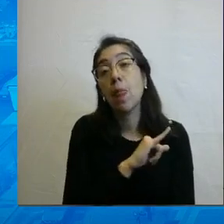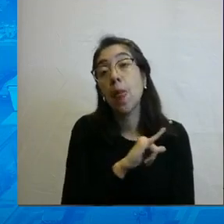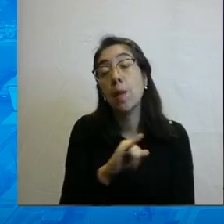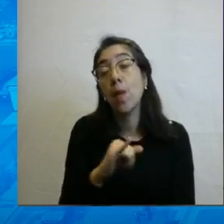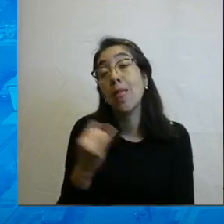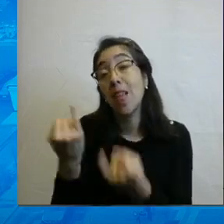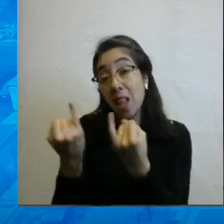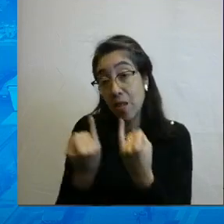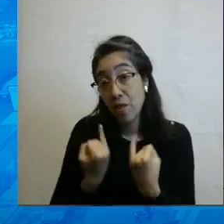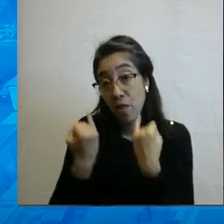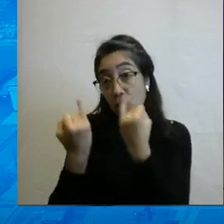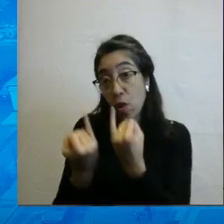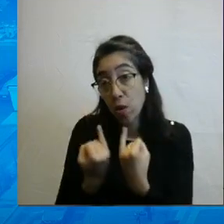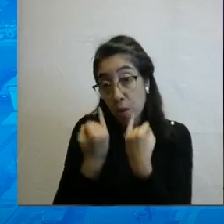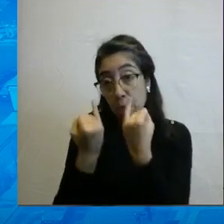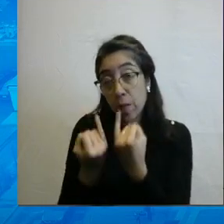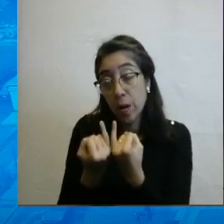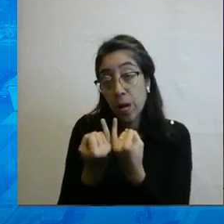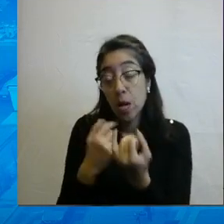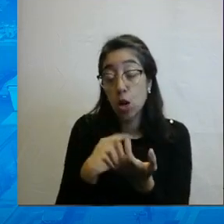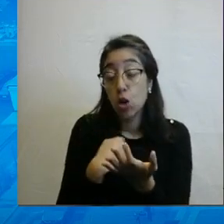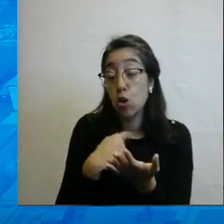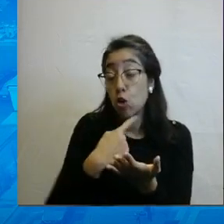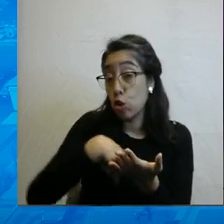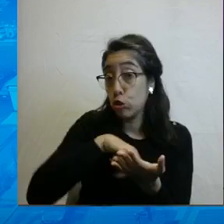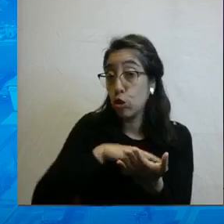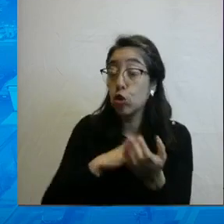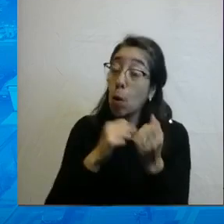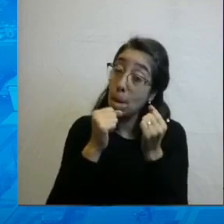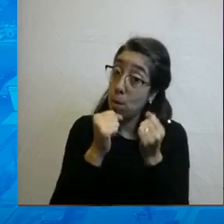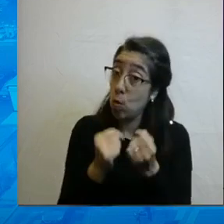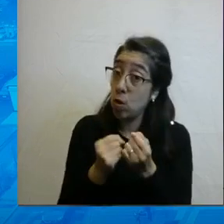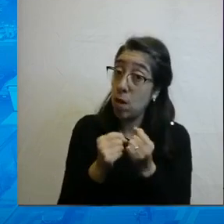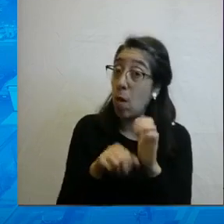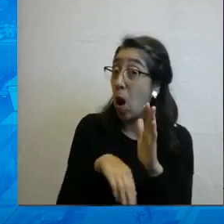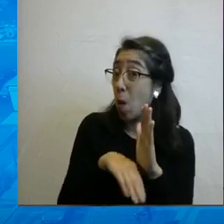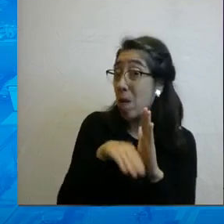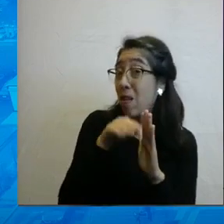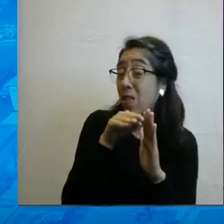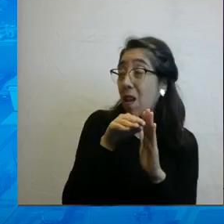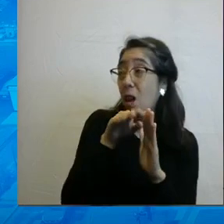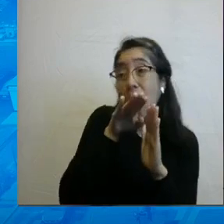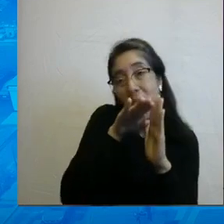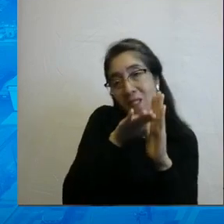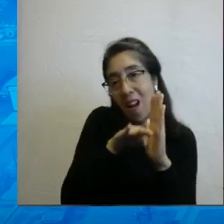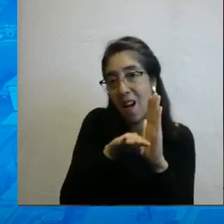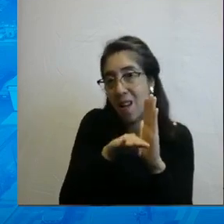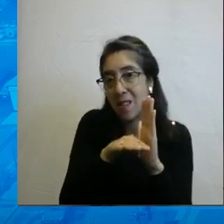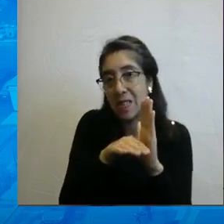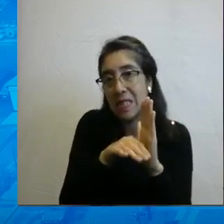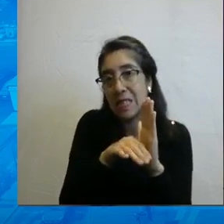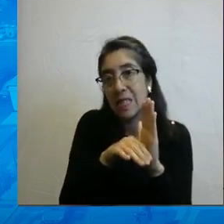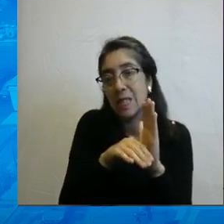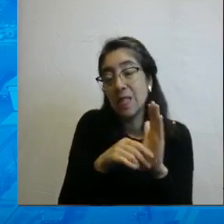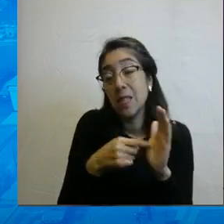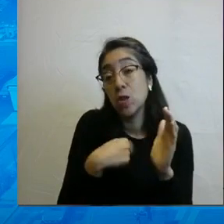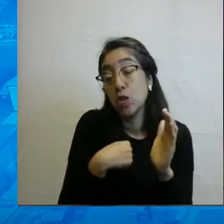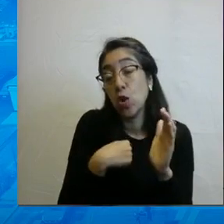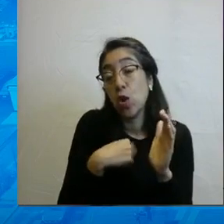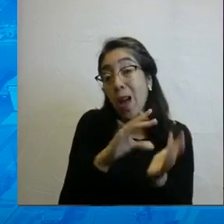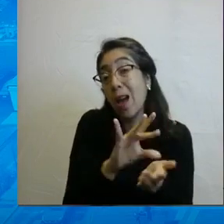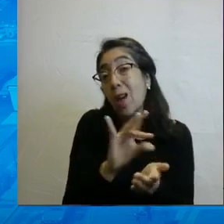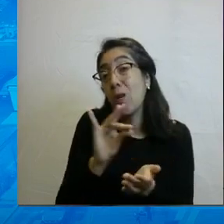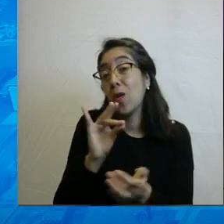entregar, corresponderá analizar la pertinencia, si es que podemos aumentar eso o disminuir eso. En su caso ya me corresponde a mí particularmente